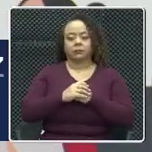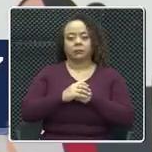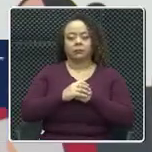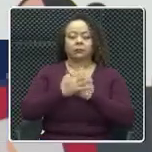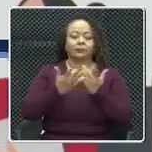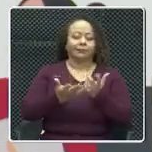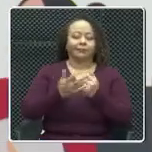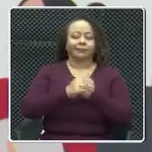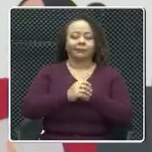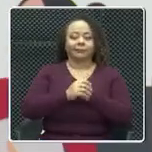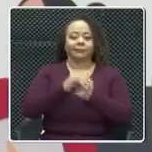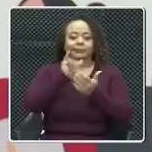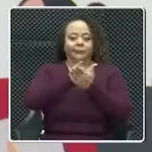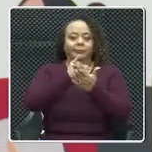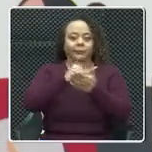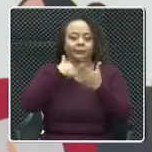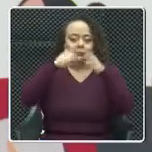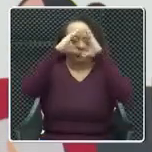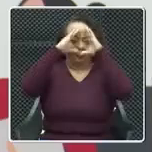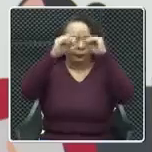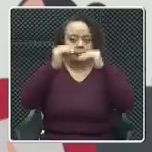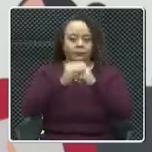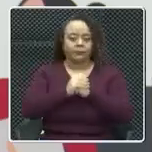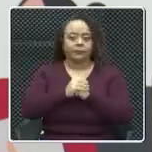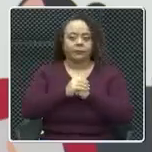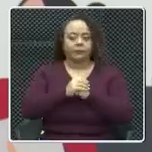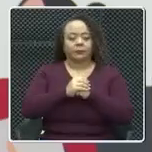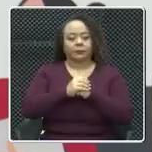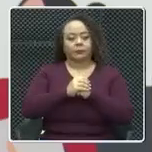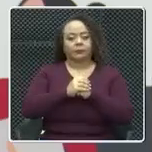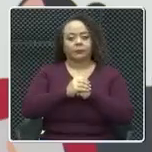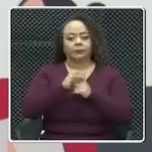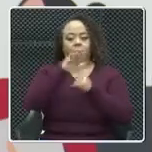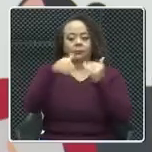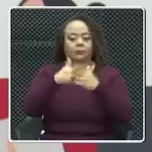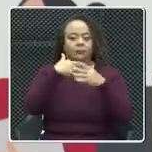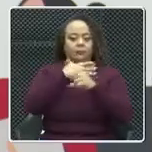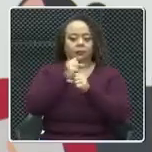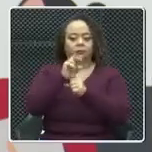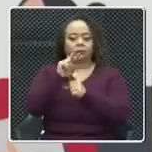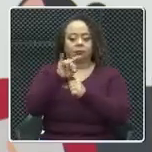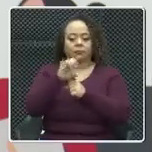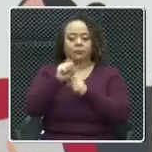vamos a ver, con esta transmisión del conocimiento, de lo que está haciendo el INS,